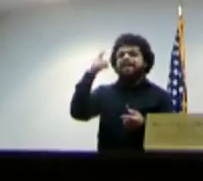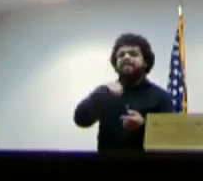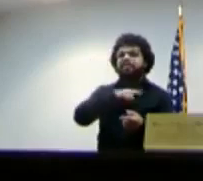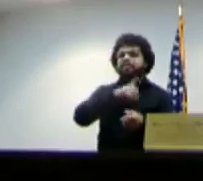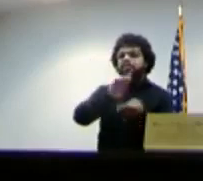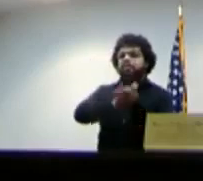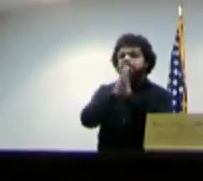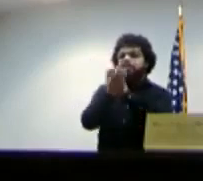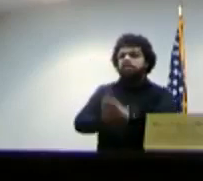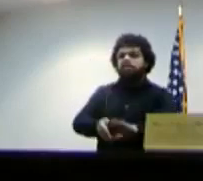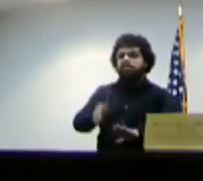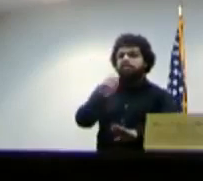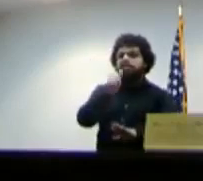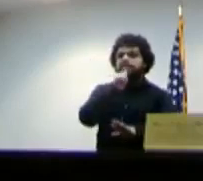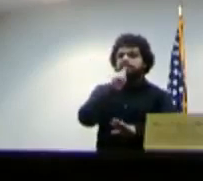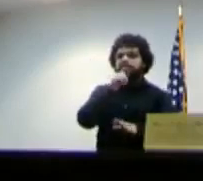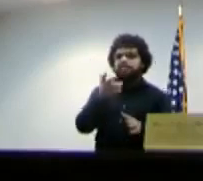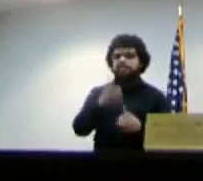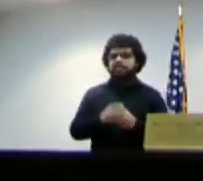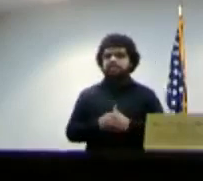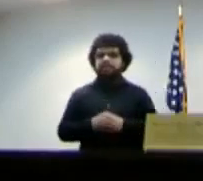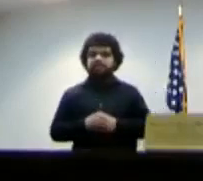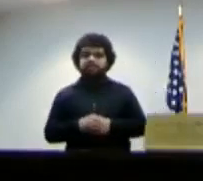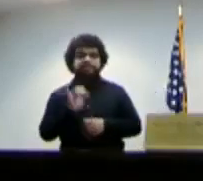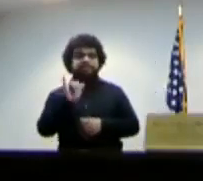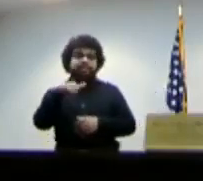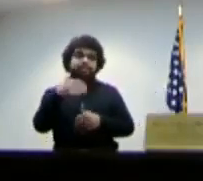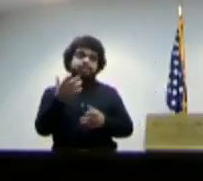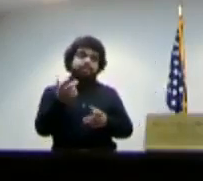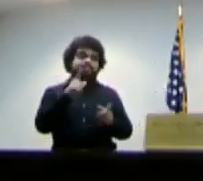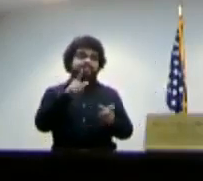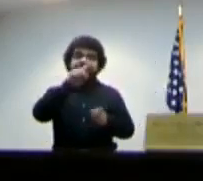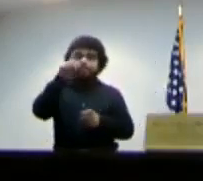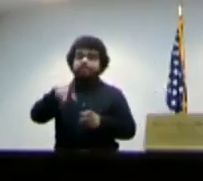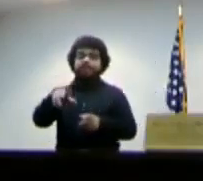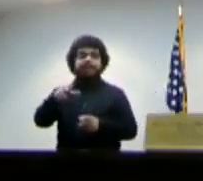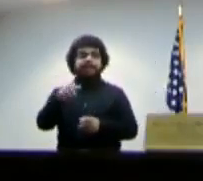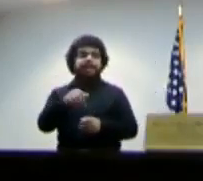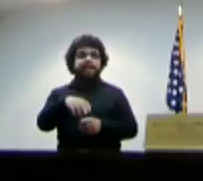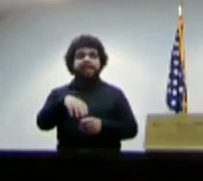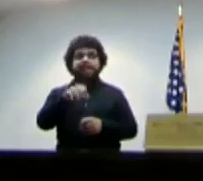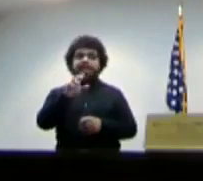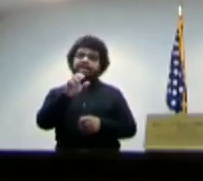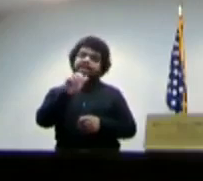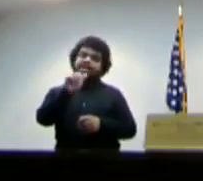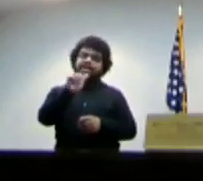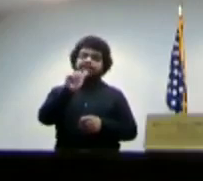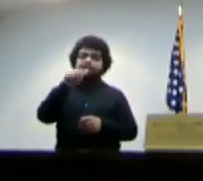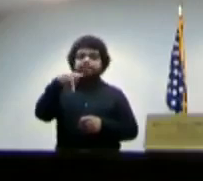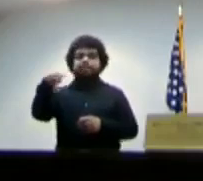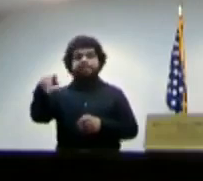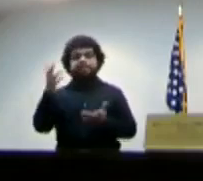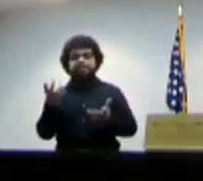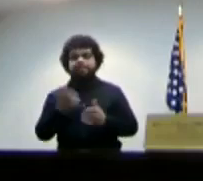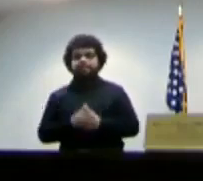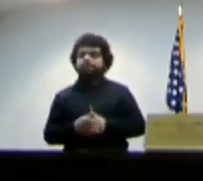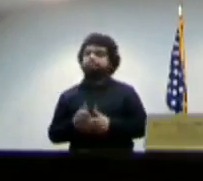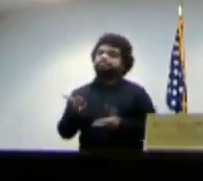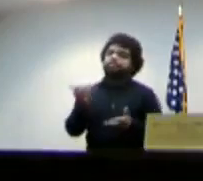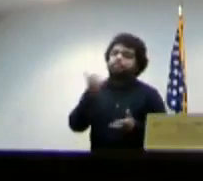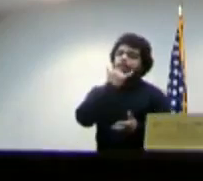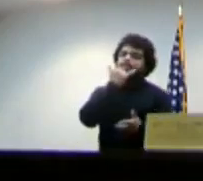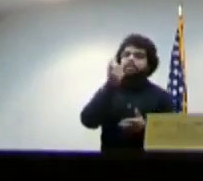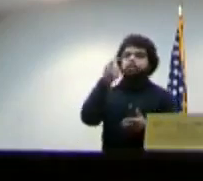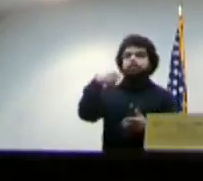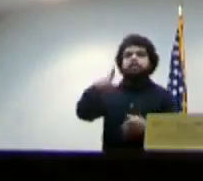Explíqueme. Esa pregunta tiene que hacérselo a la alianza público-privada, está establecido en la ley. Bien, pero creo que pasa que ustedes son los gerenciales de la autoridad. O